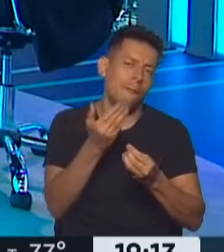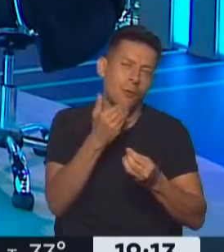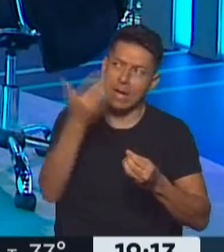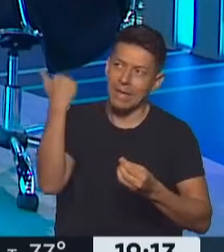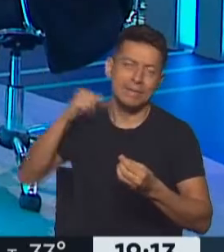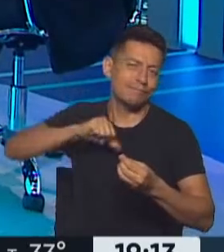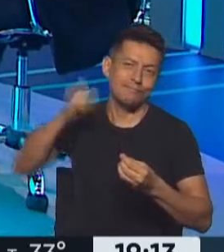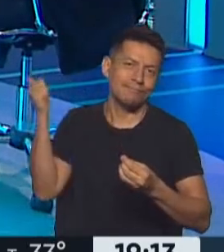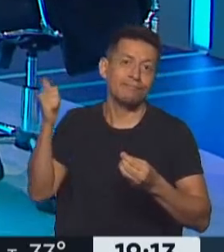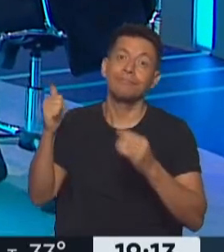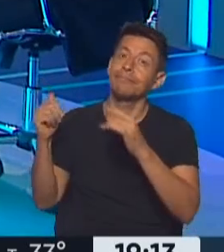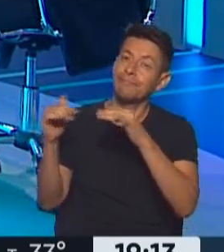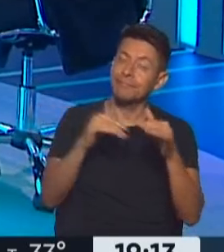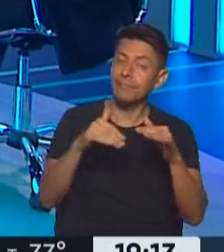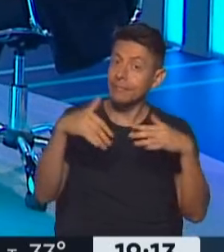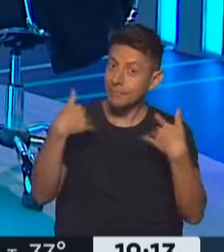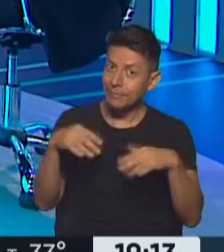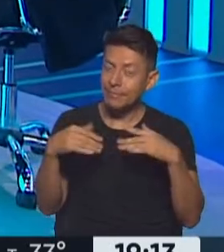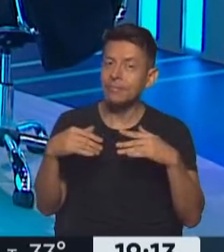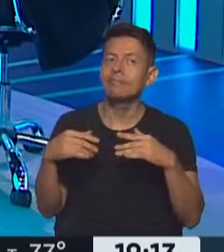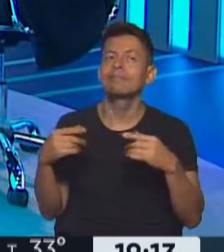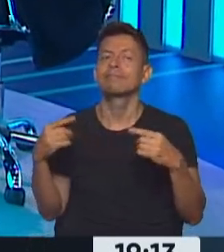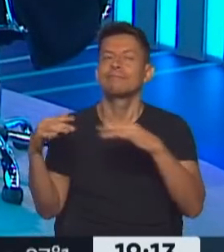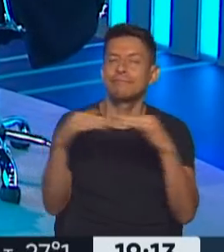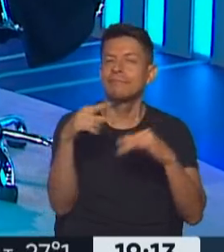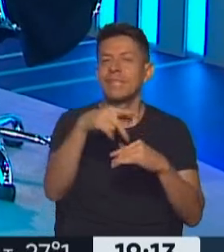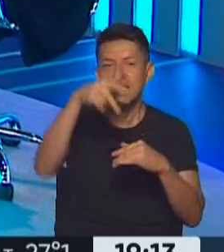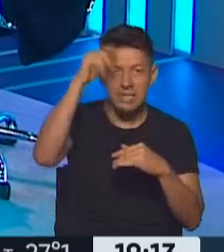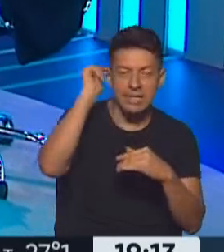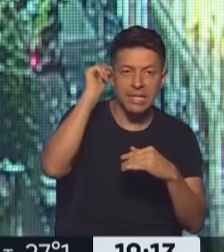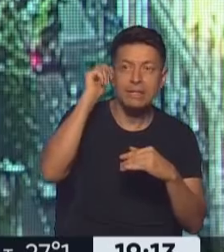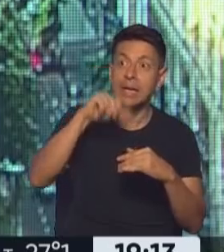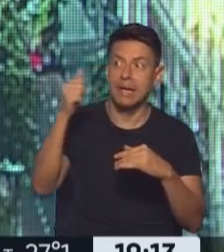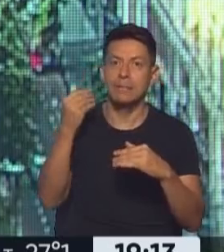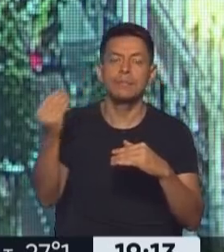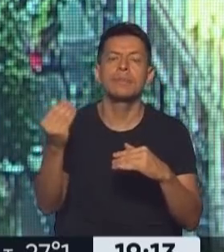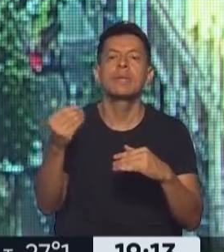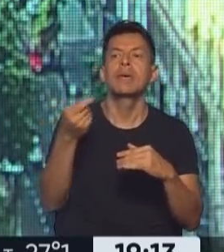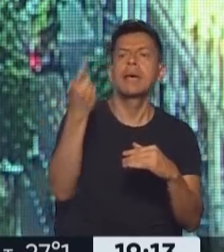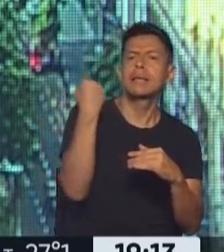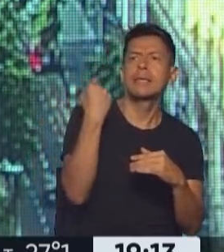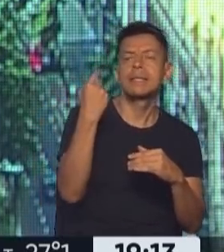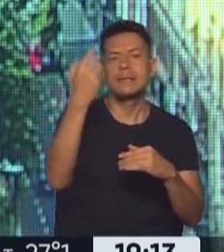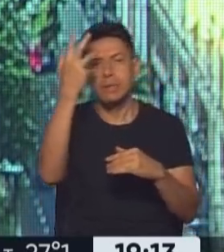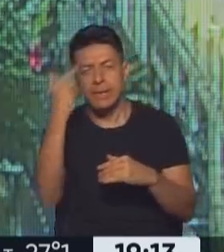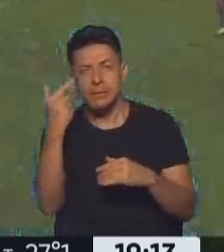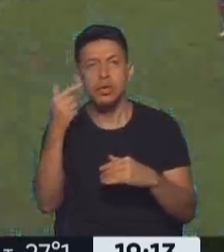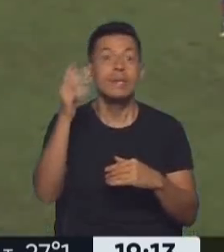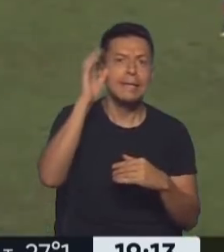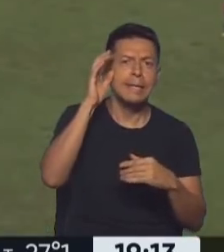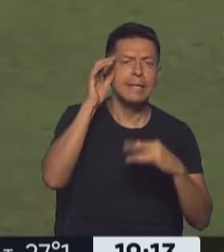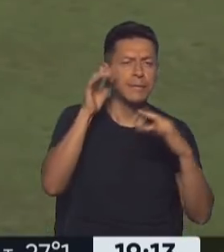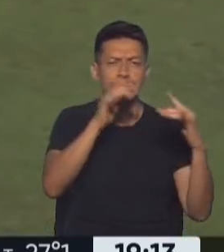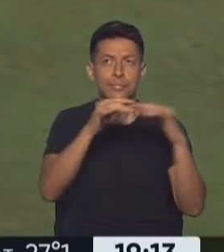partido bastante vibrante frente a la 'u' de chile y ayer se enfrentaban san lorenzo y talleres bajo un diluvio en donde